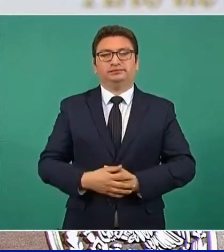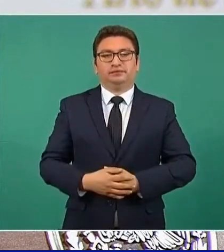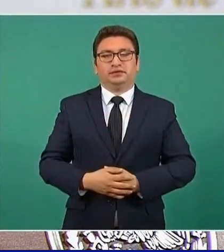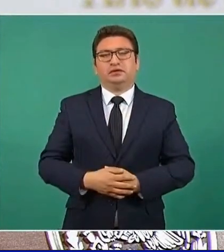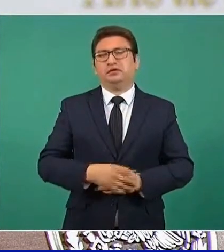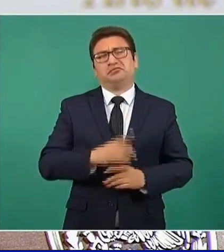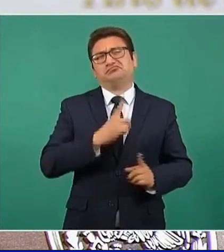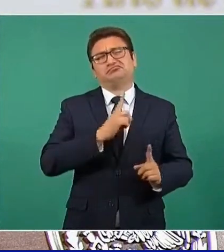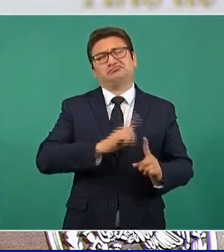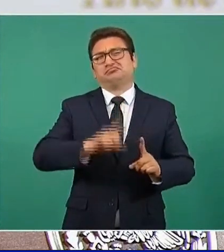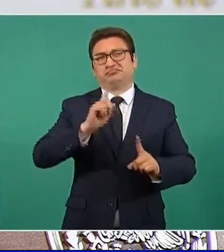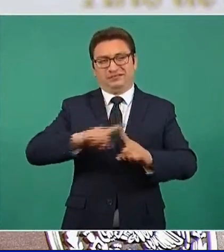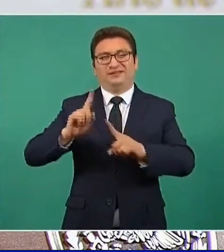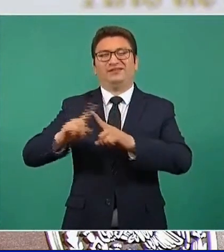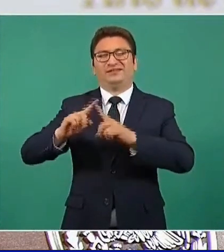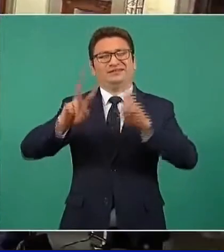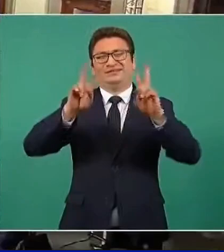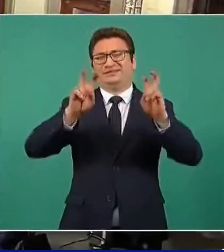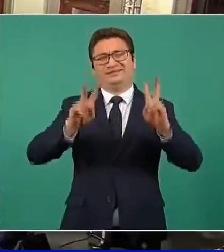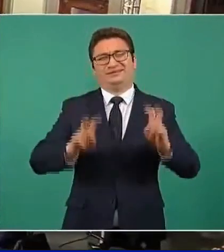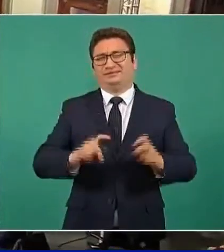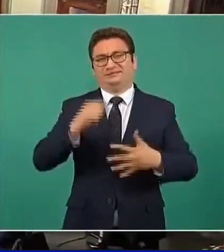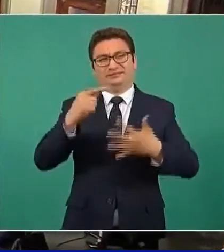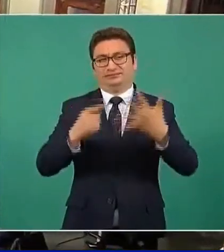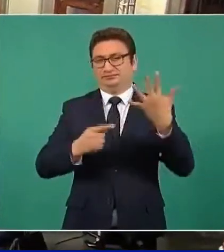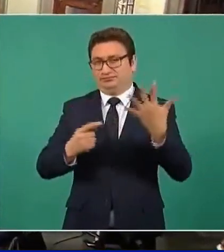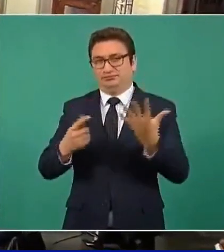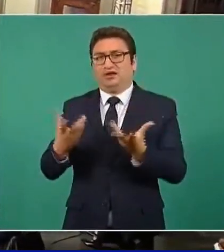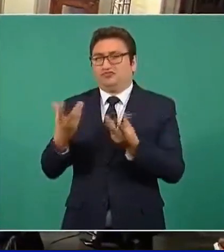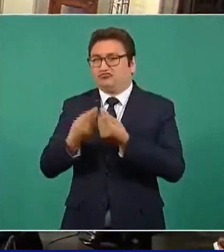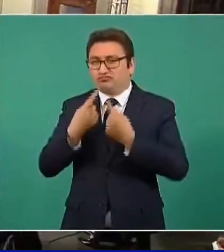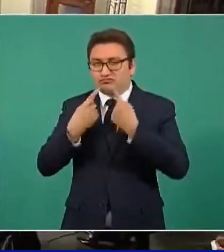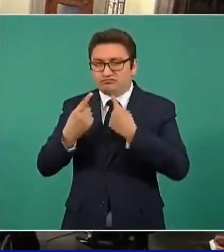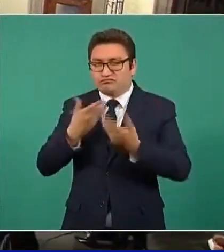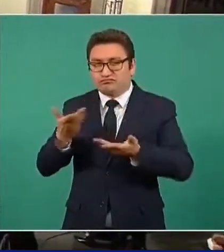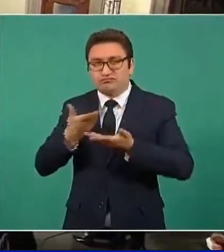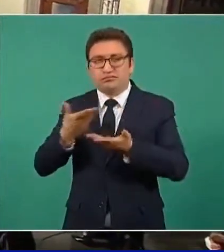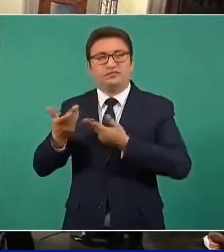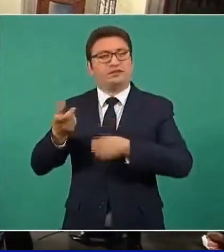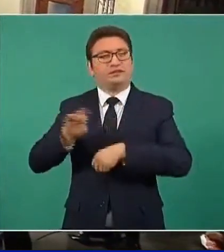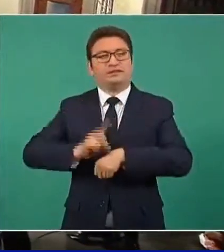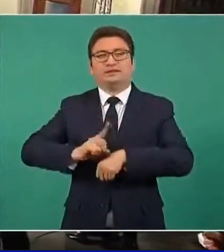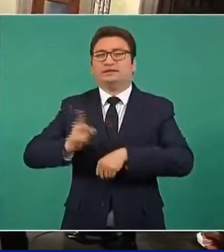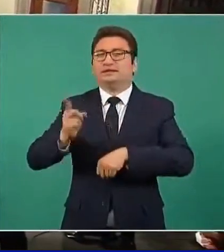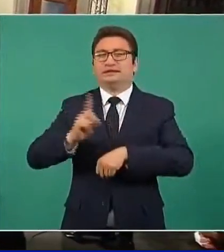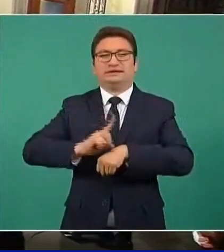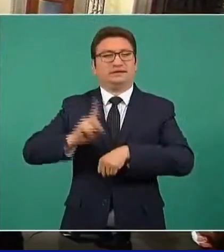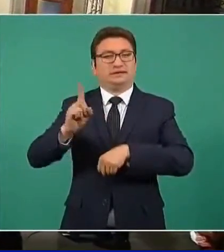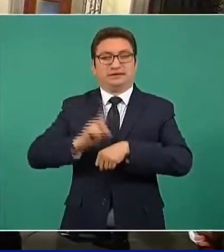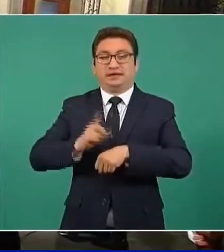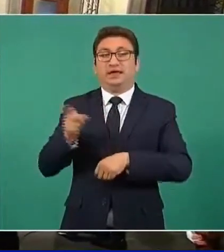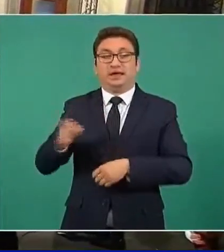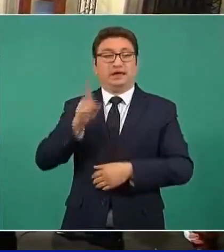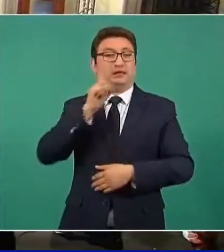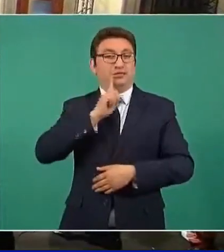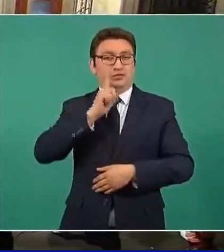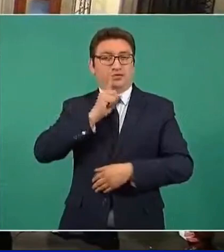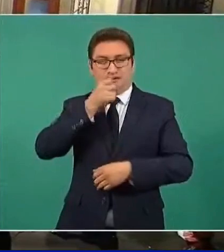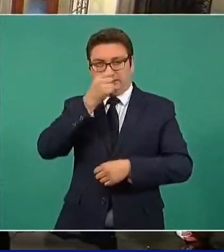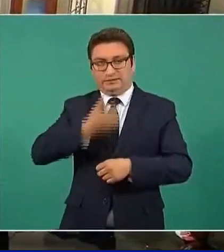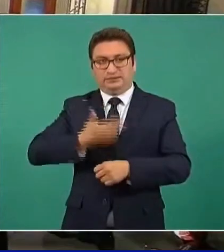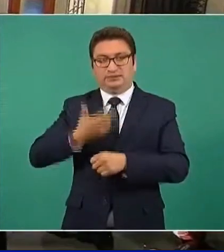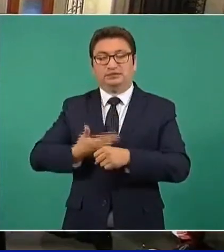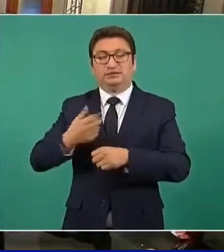y otros temas. Entonces, todos los días la secretaria de